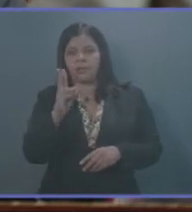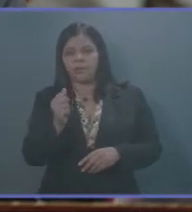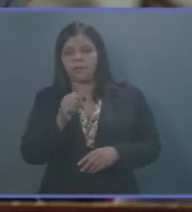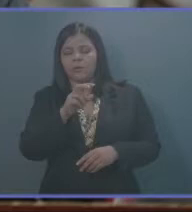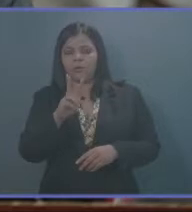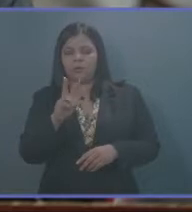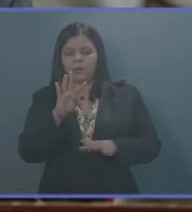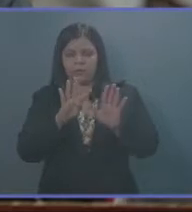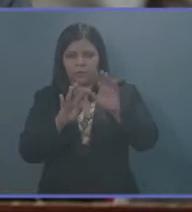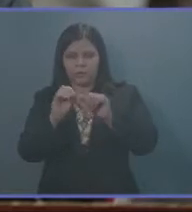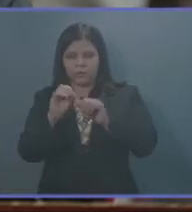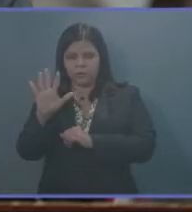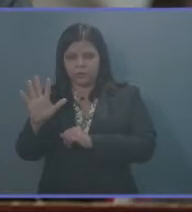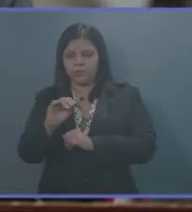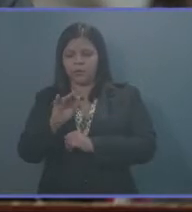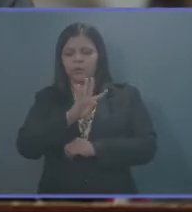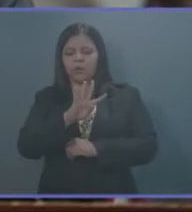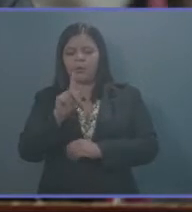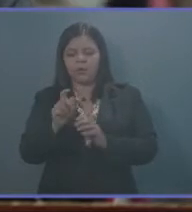905,